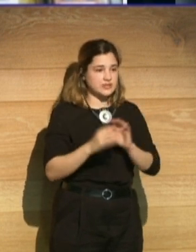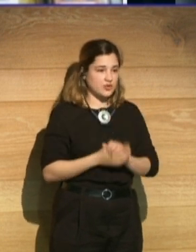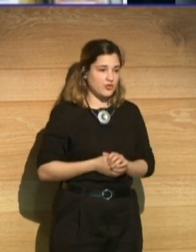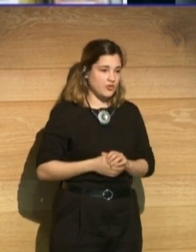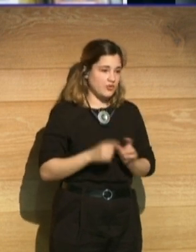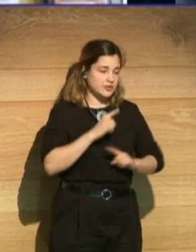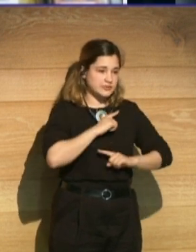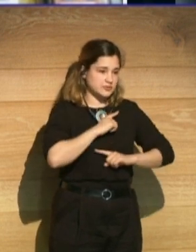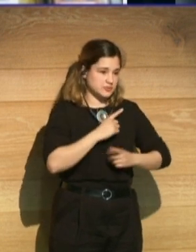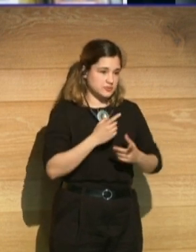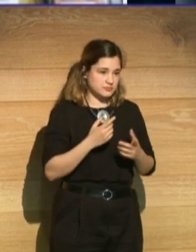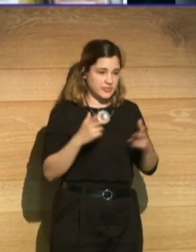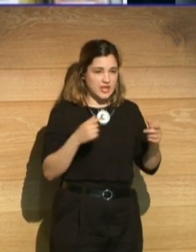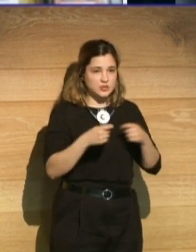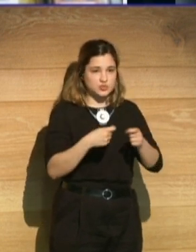también por una audiencia